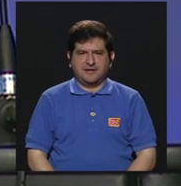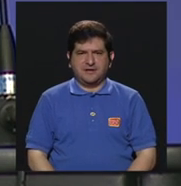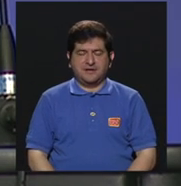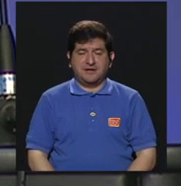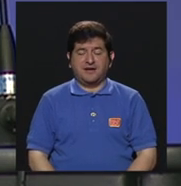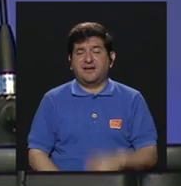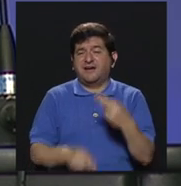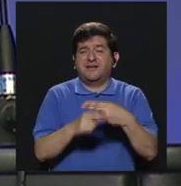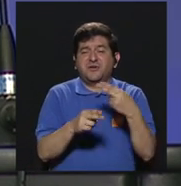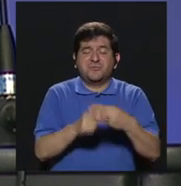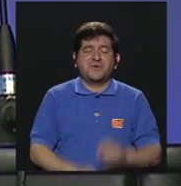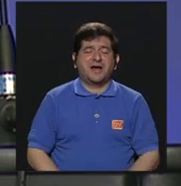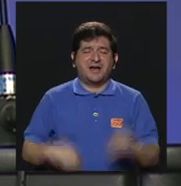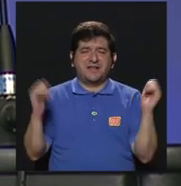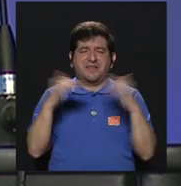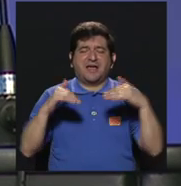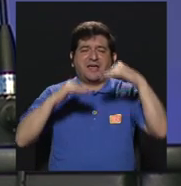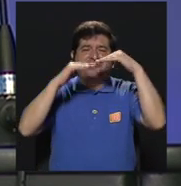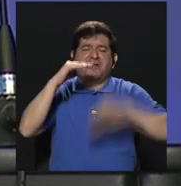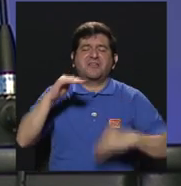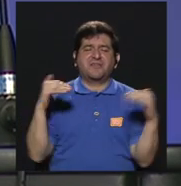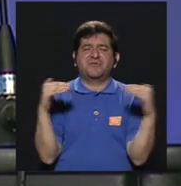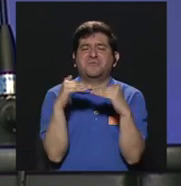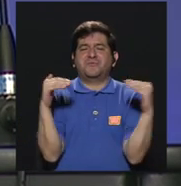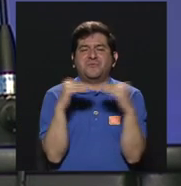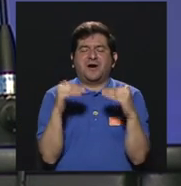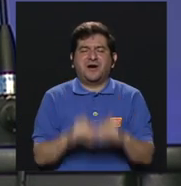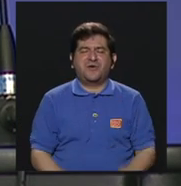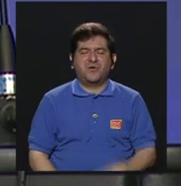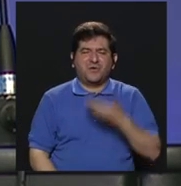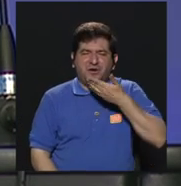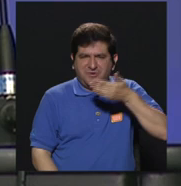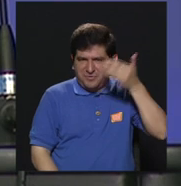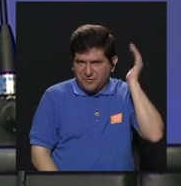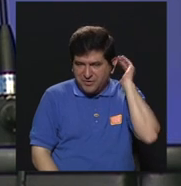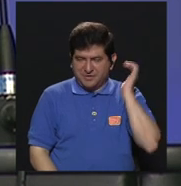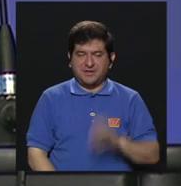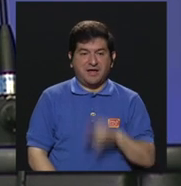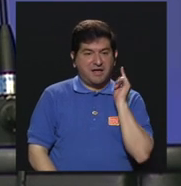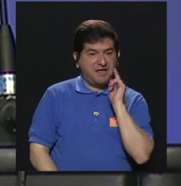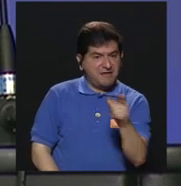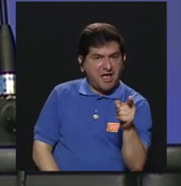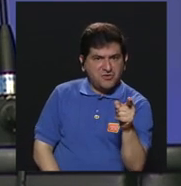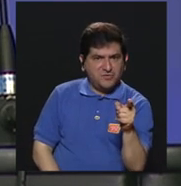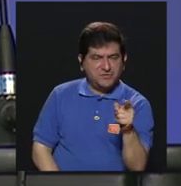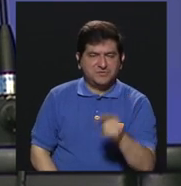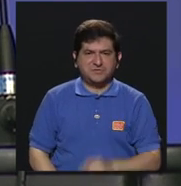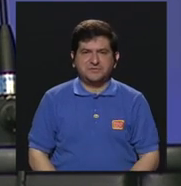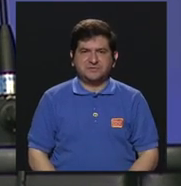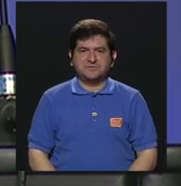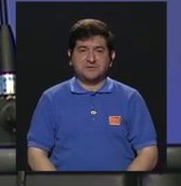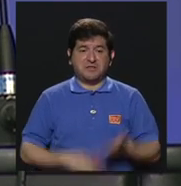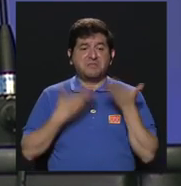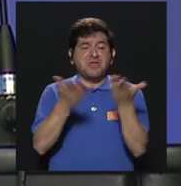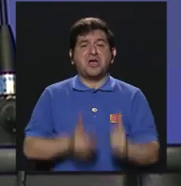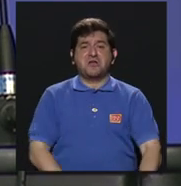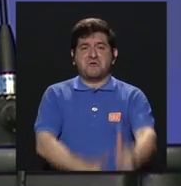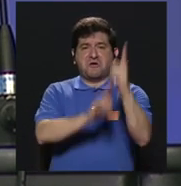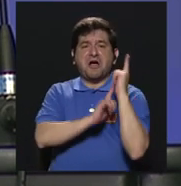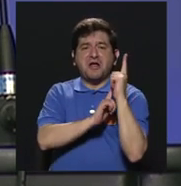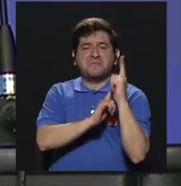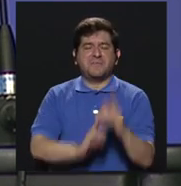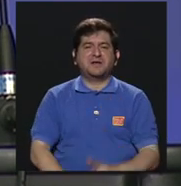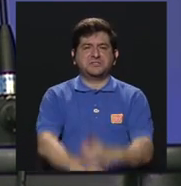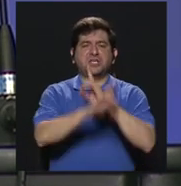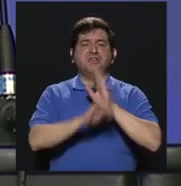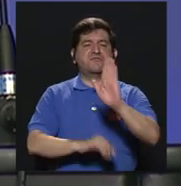cínicamente llamada guerra de baja intensidad, y poniendo ellos las armas y la defensa